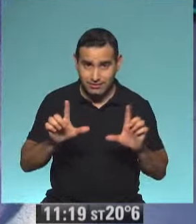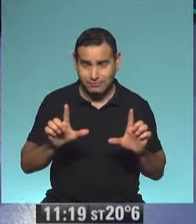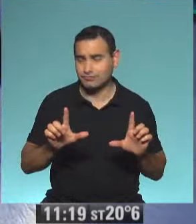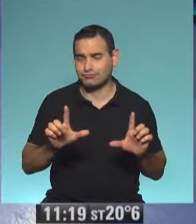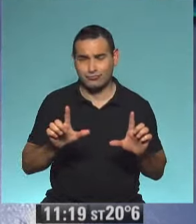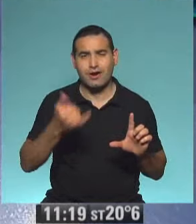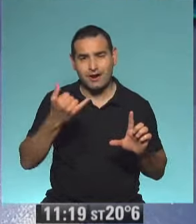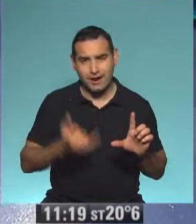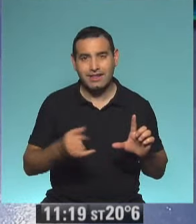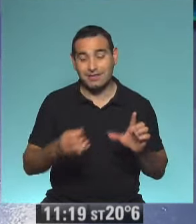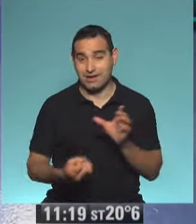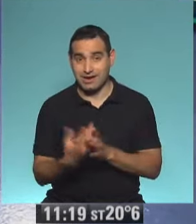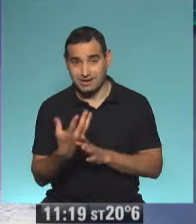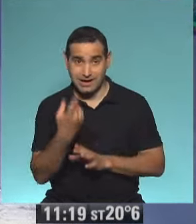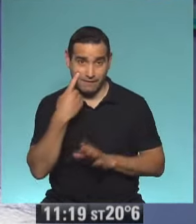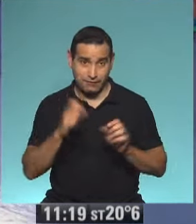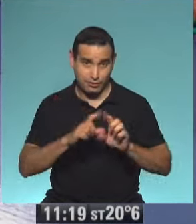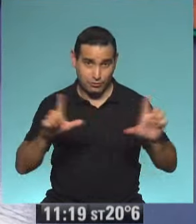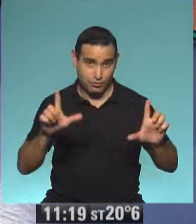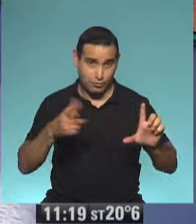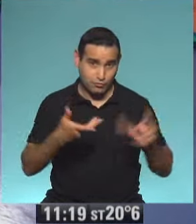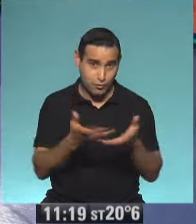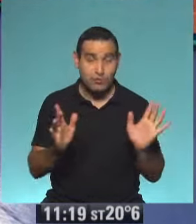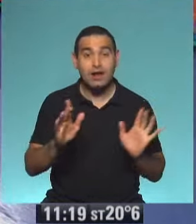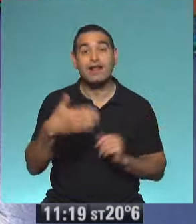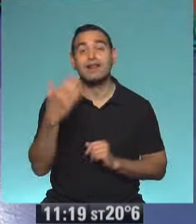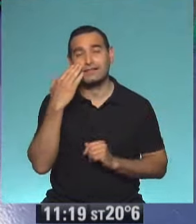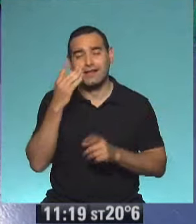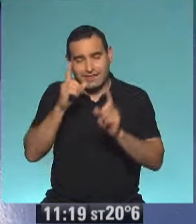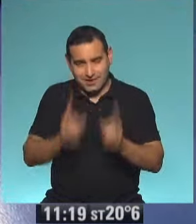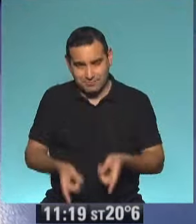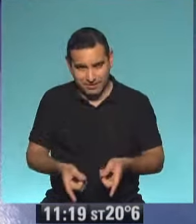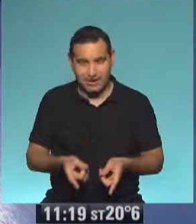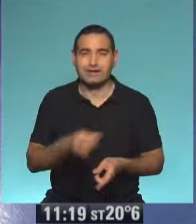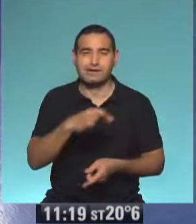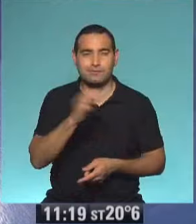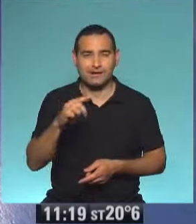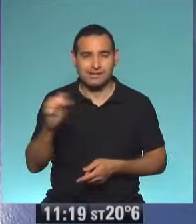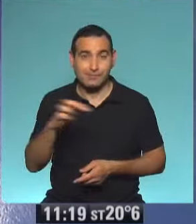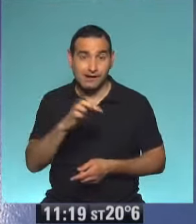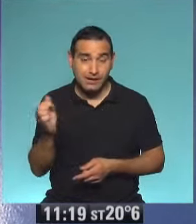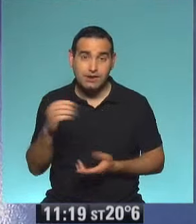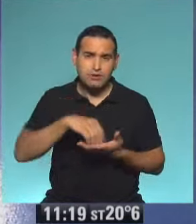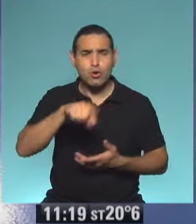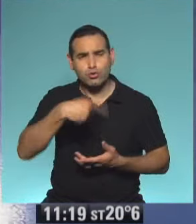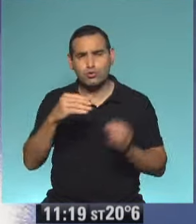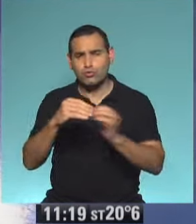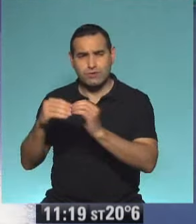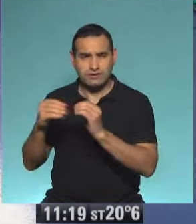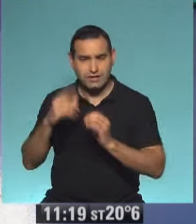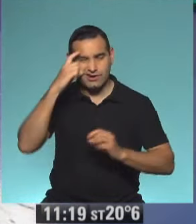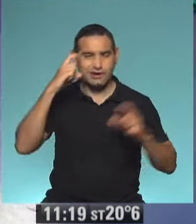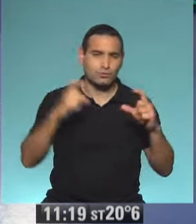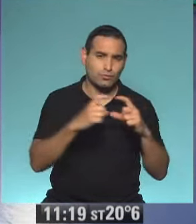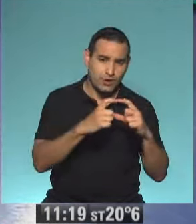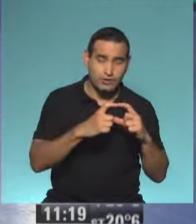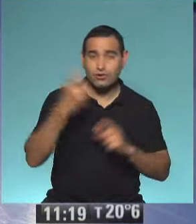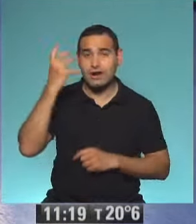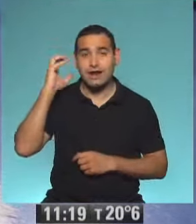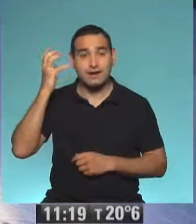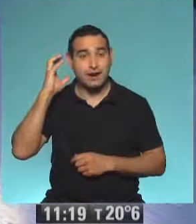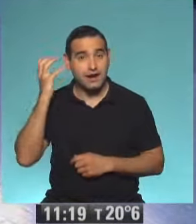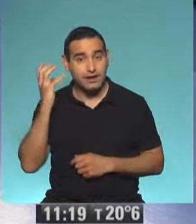Nos ven aquí a la mañana en vivo por TV Pública, pero a la tarde también. Nos pueden ver por Paca Paca. Y hay otros compañeros en Encuentro. Hay otros compañeros en la